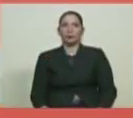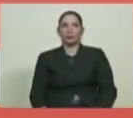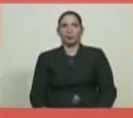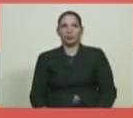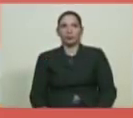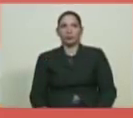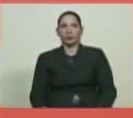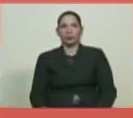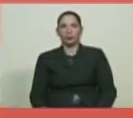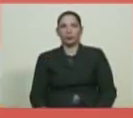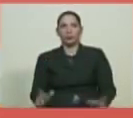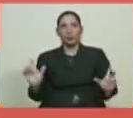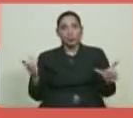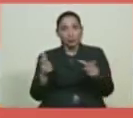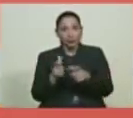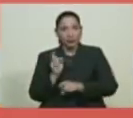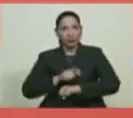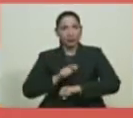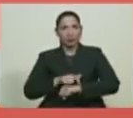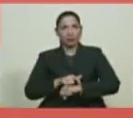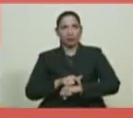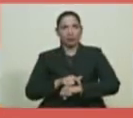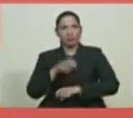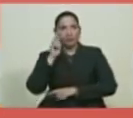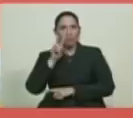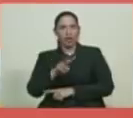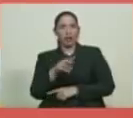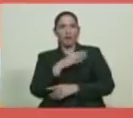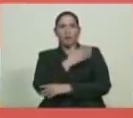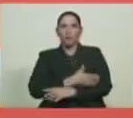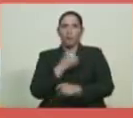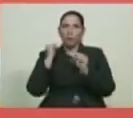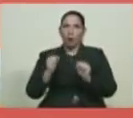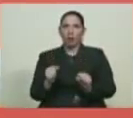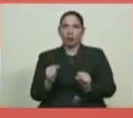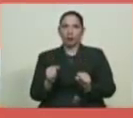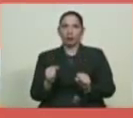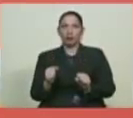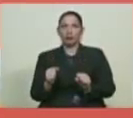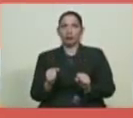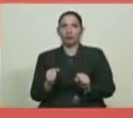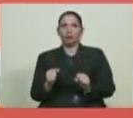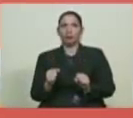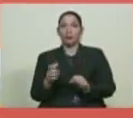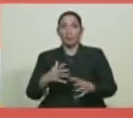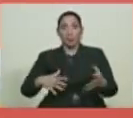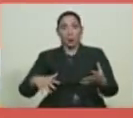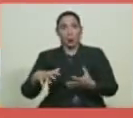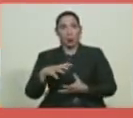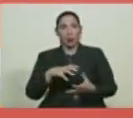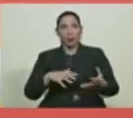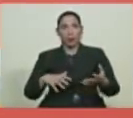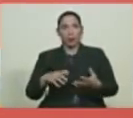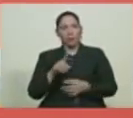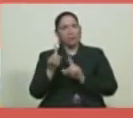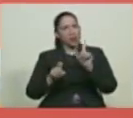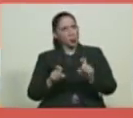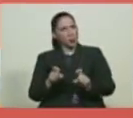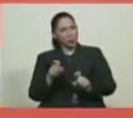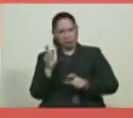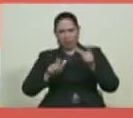en relativo corto tiempo se van a notar con mucha fuerza las consecuencias de este programa. Pregúntenle a la gente en la